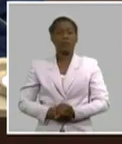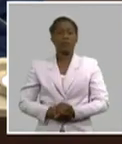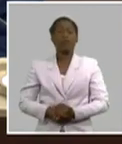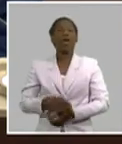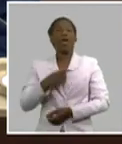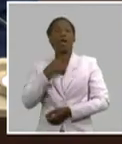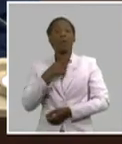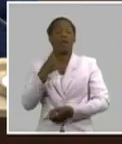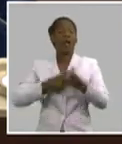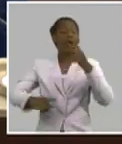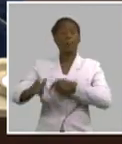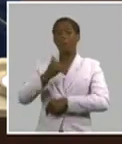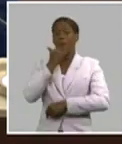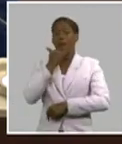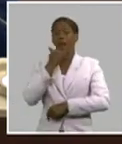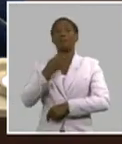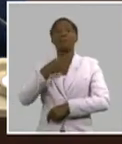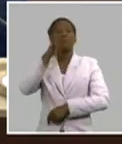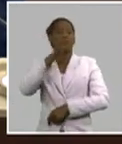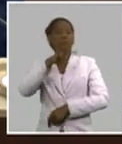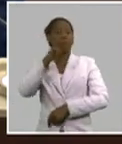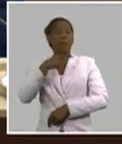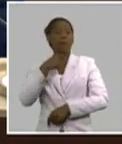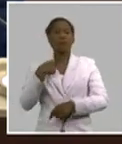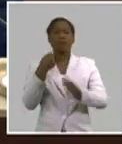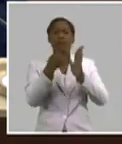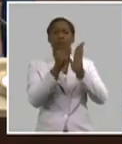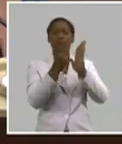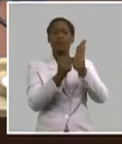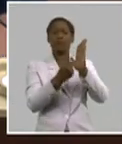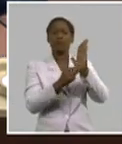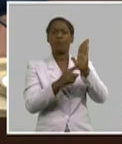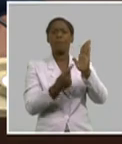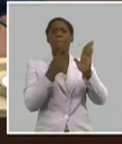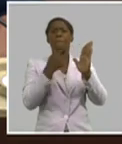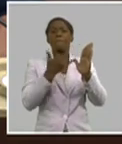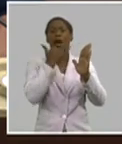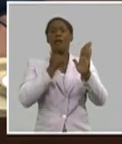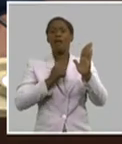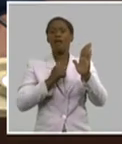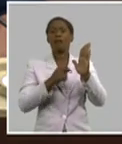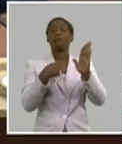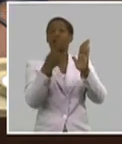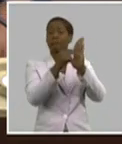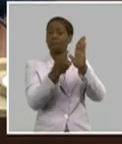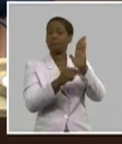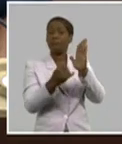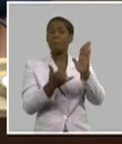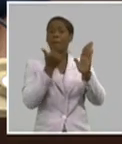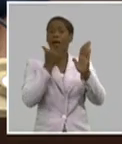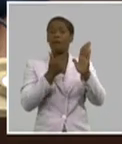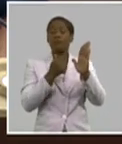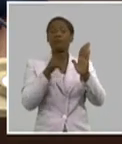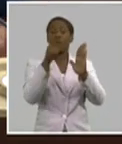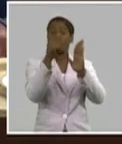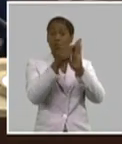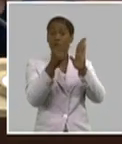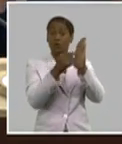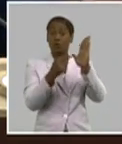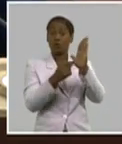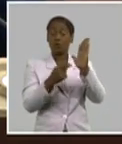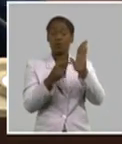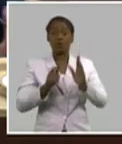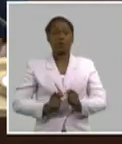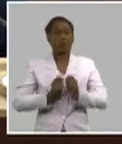perfeccionamiento, que es la retroalimentación. Yo te evalúo, te señalo tales insuficiencias o te señalo tales carencias o tales elementos que tú tienes que superar